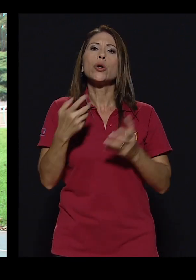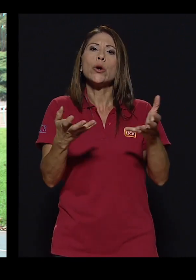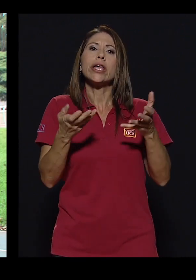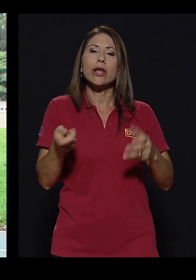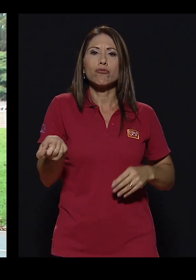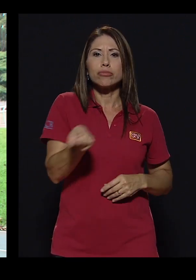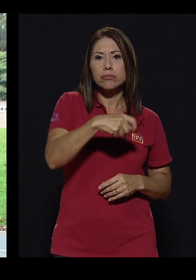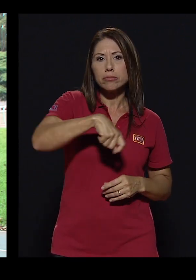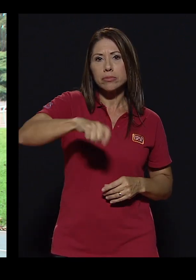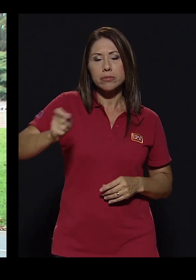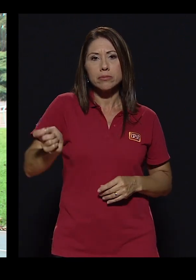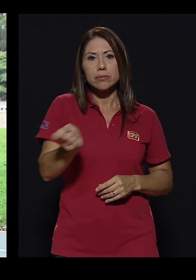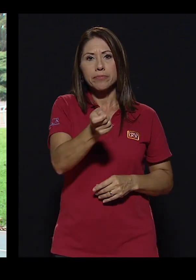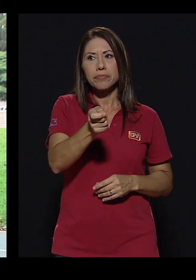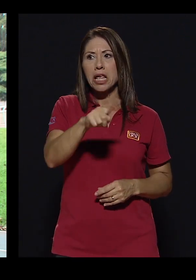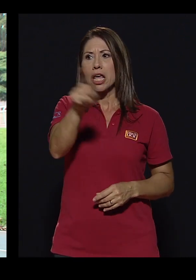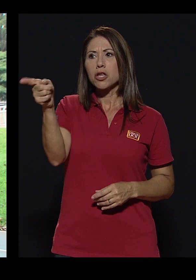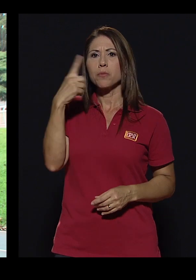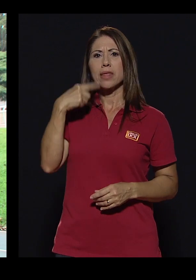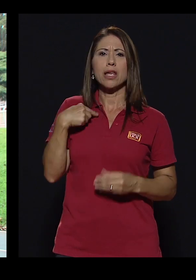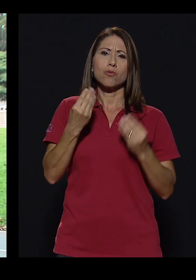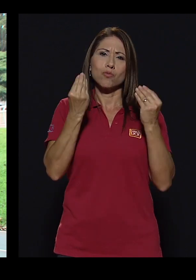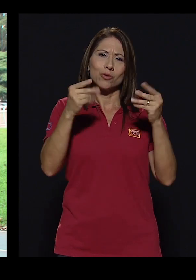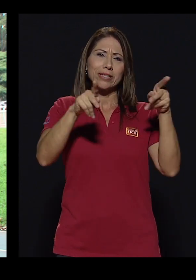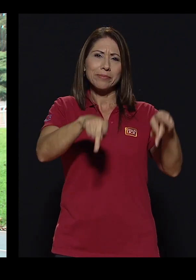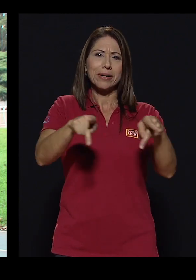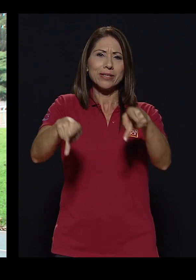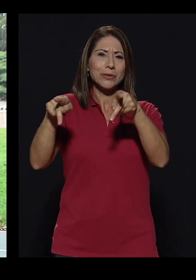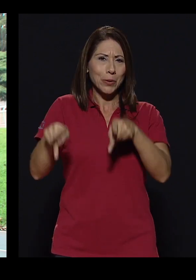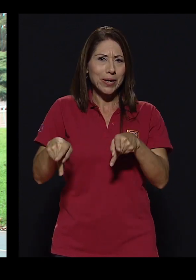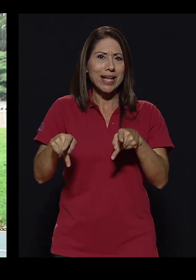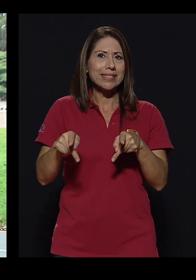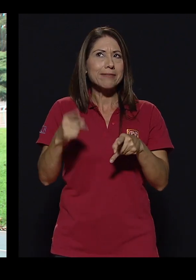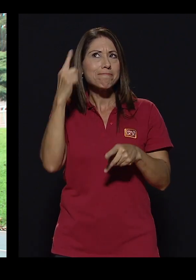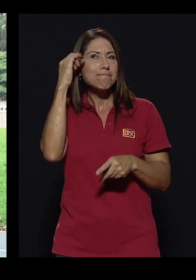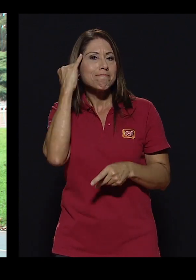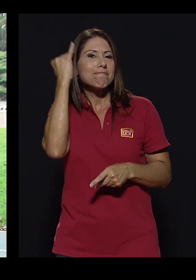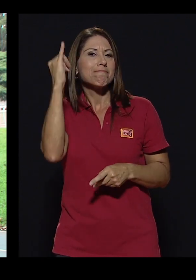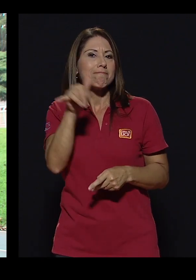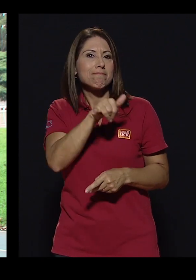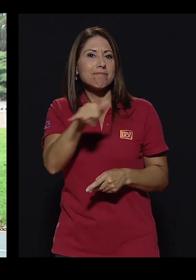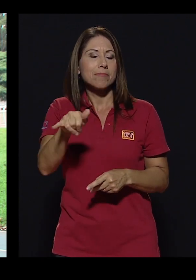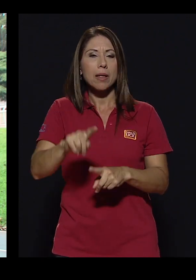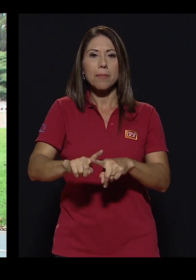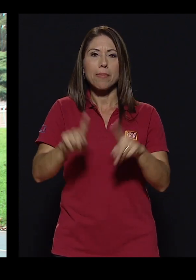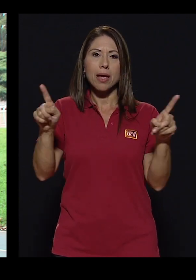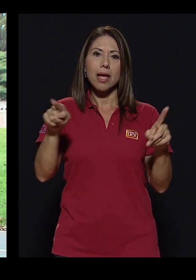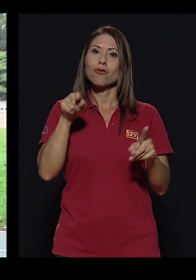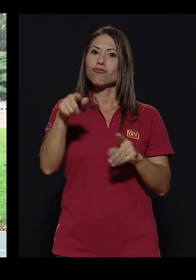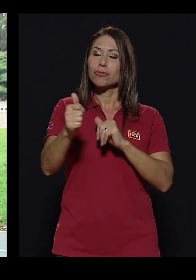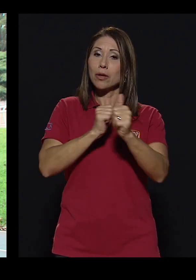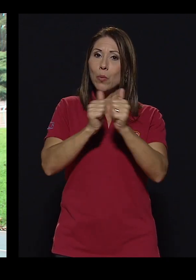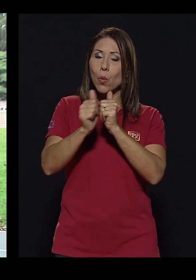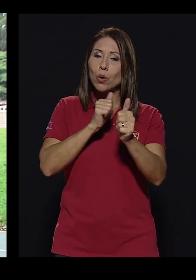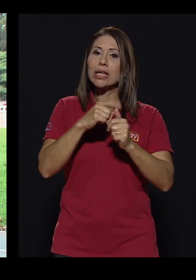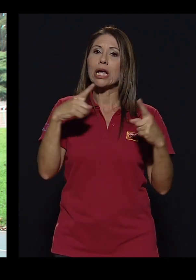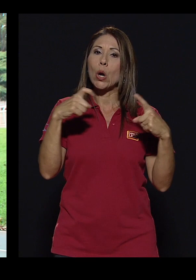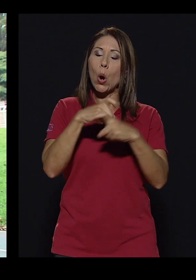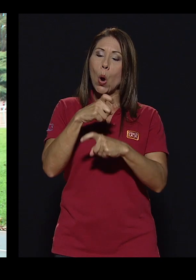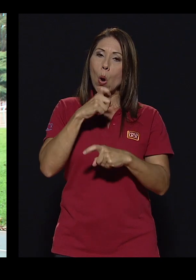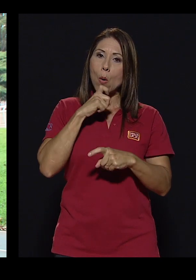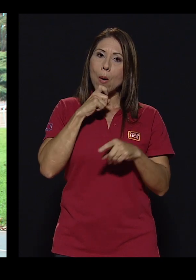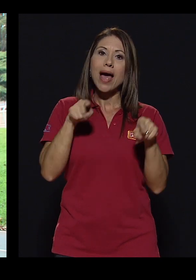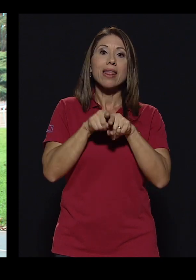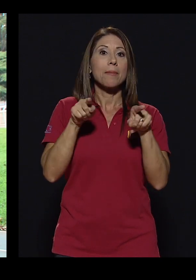quiero ser tenista y me dijeron que muchas personas llegan con esa ideología pero es un deporte complicado